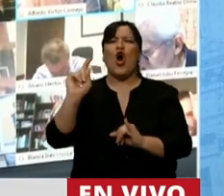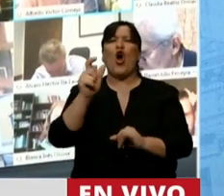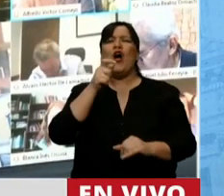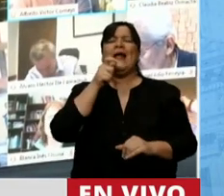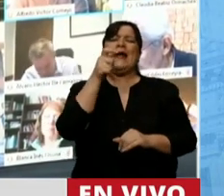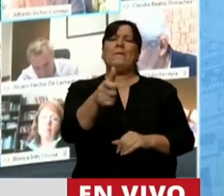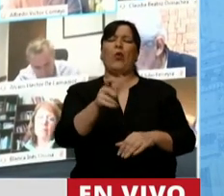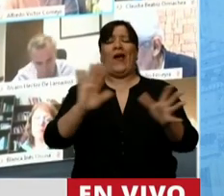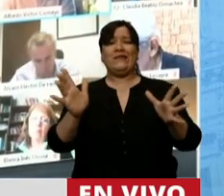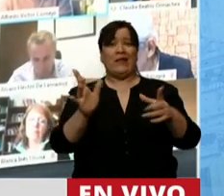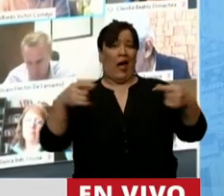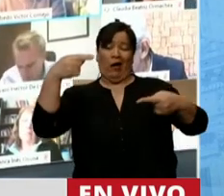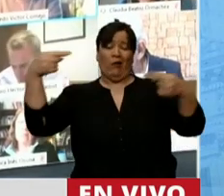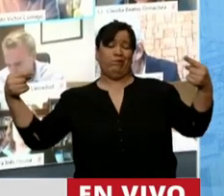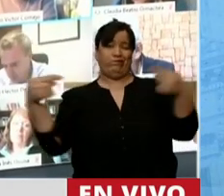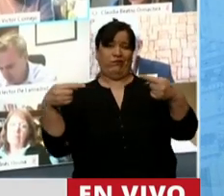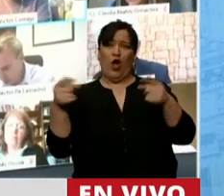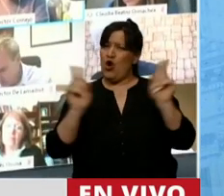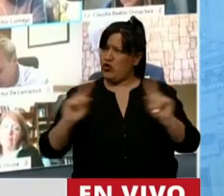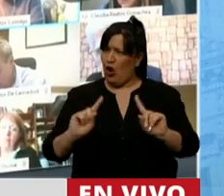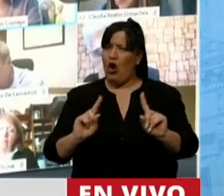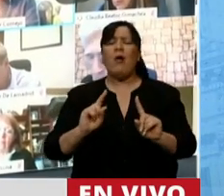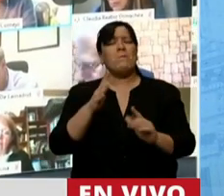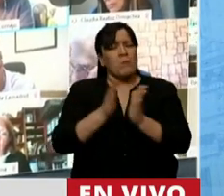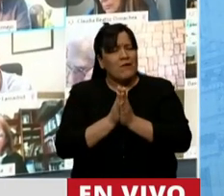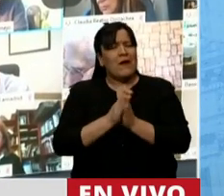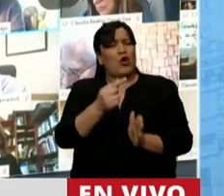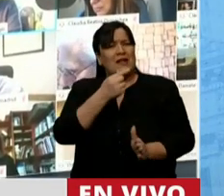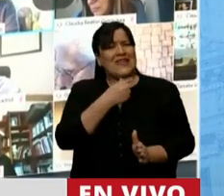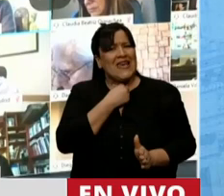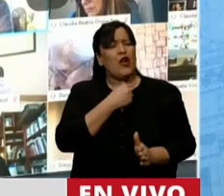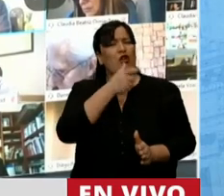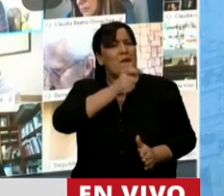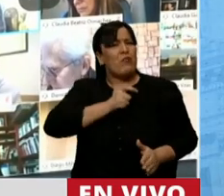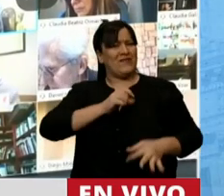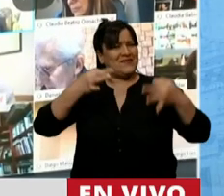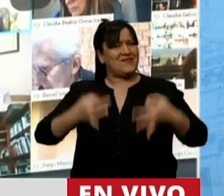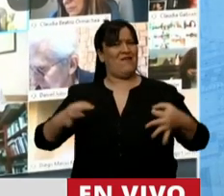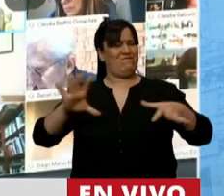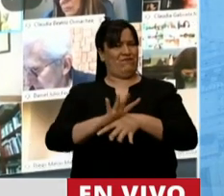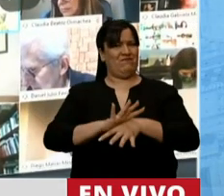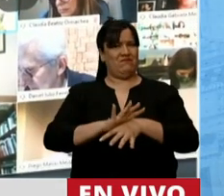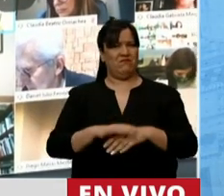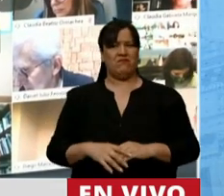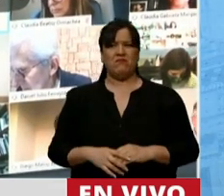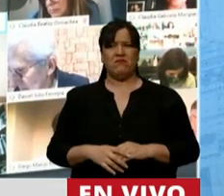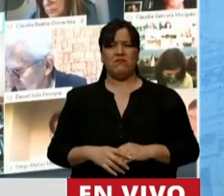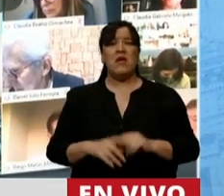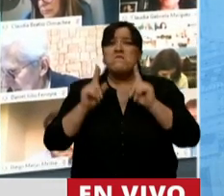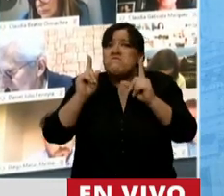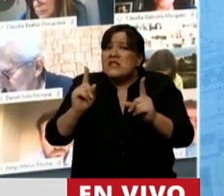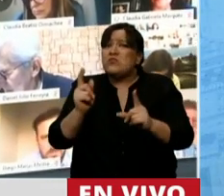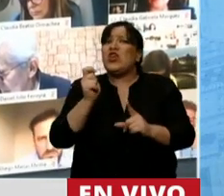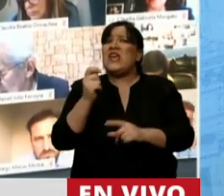cosas contrarias y distintas a las que le se le está preguntando informado por la